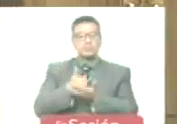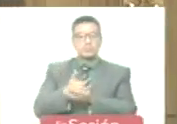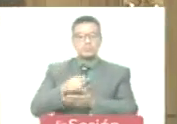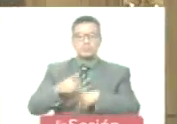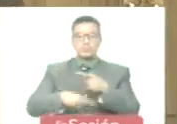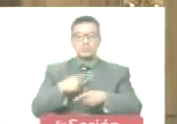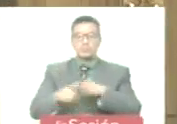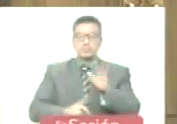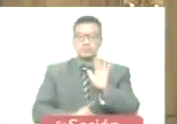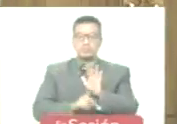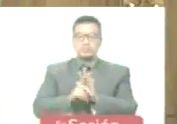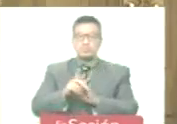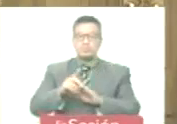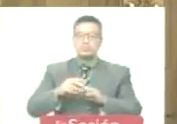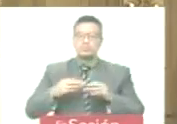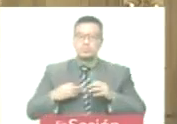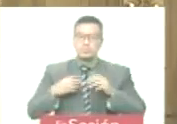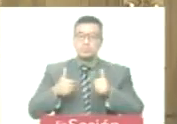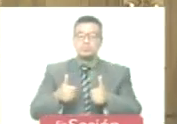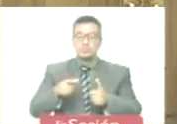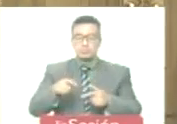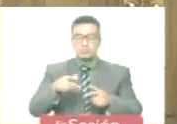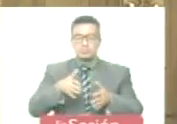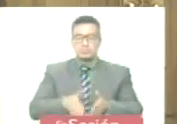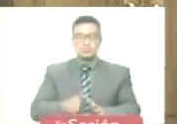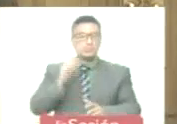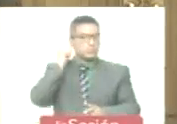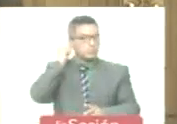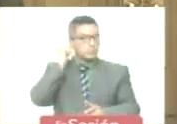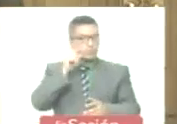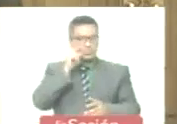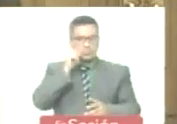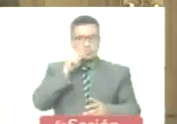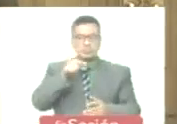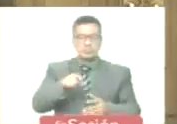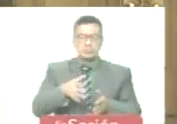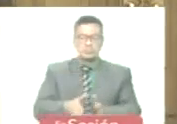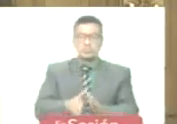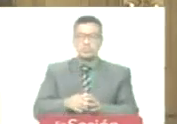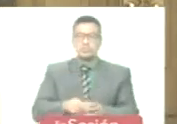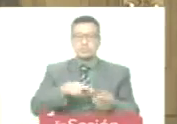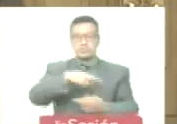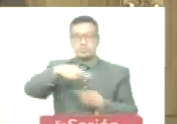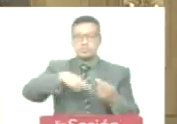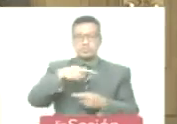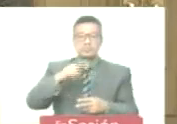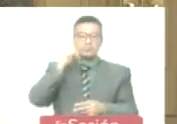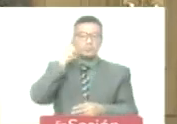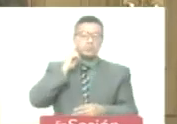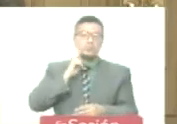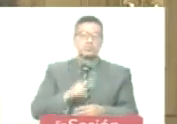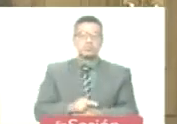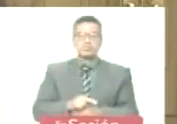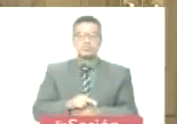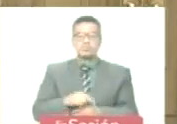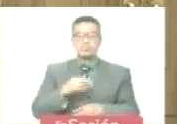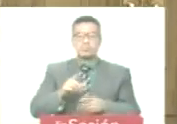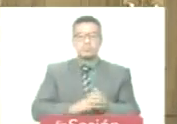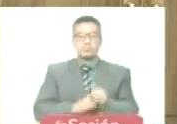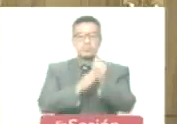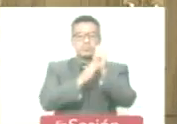desarrollo y el crecimiento sano de sus hijas y hijos. La revolución bolivariana, liderizada por